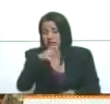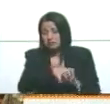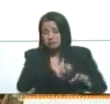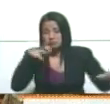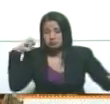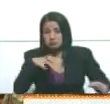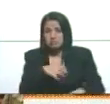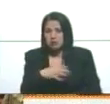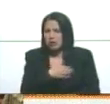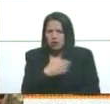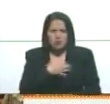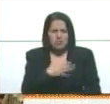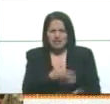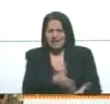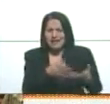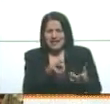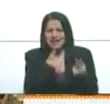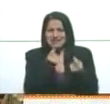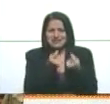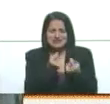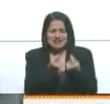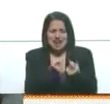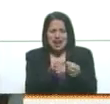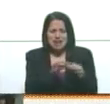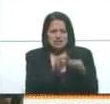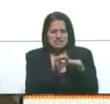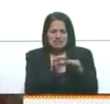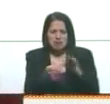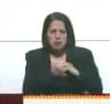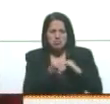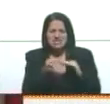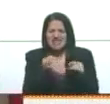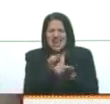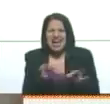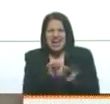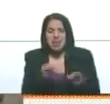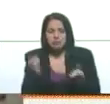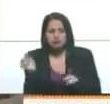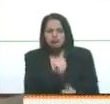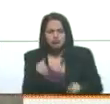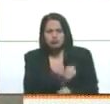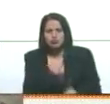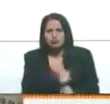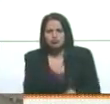Aquí no pueden ganar ni un solo municipio. Y aquí están.